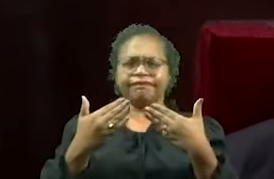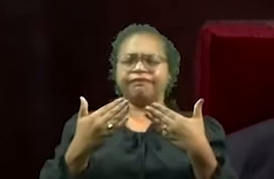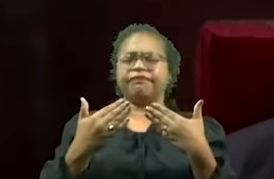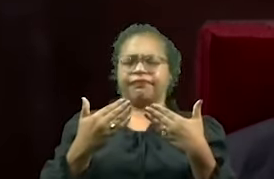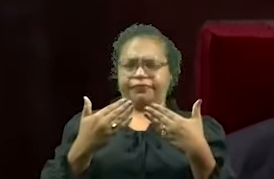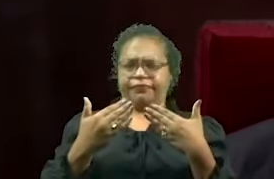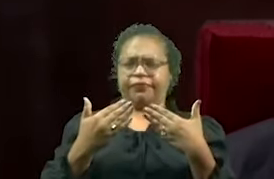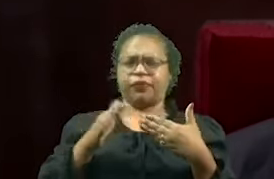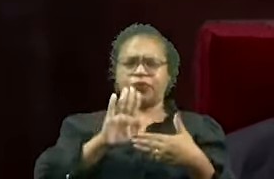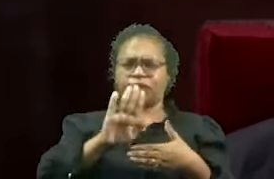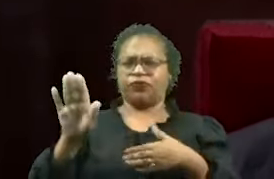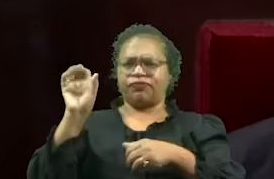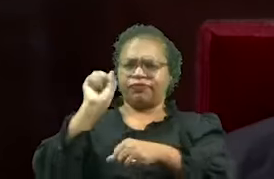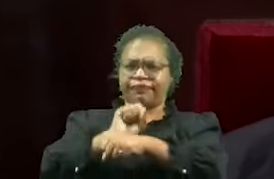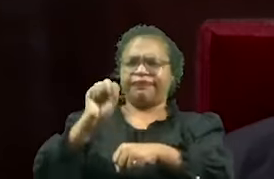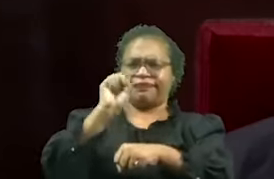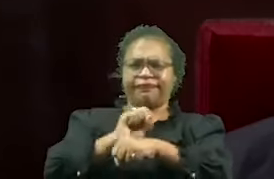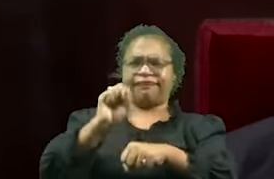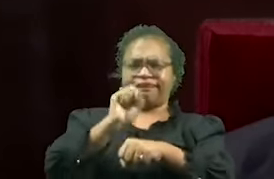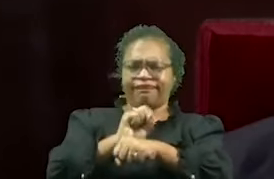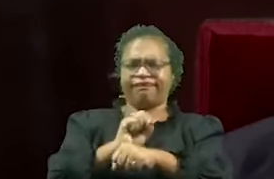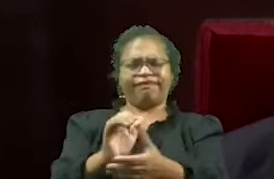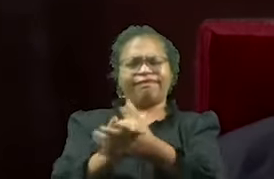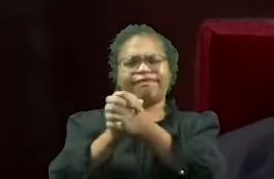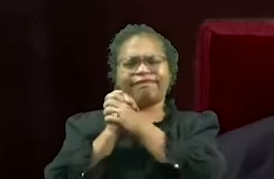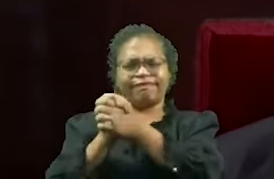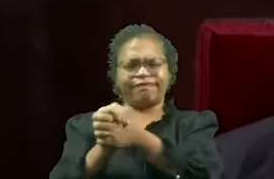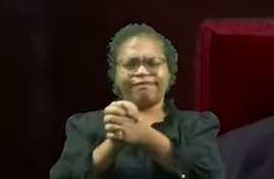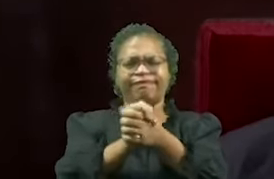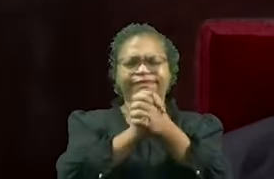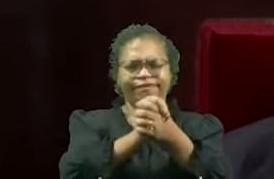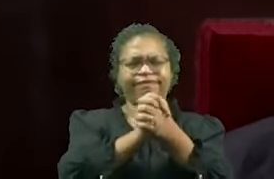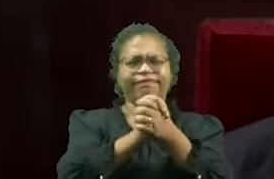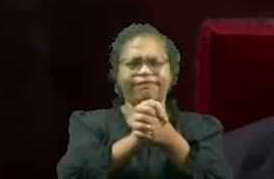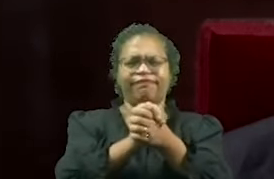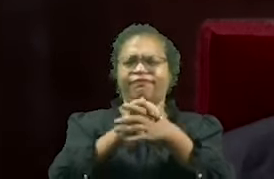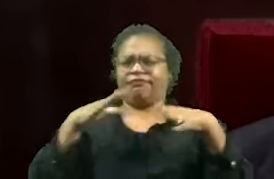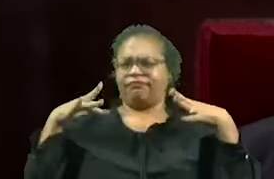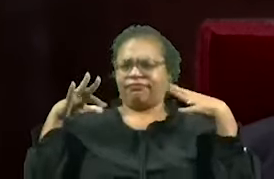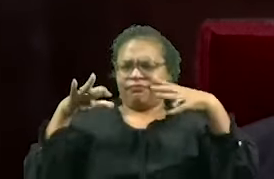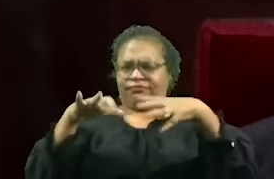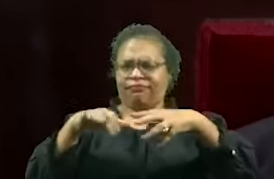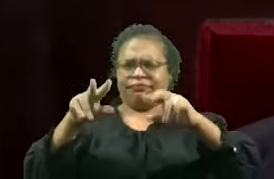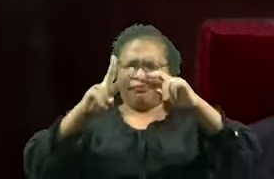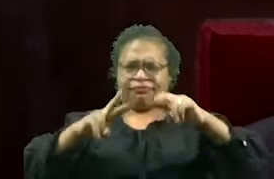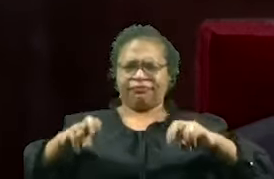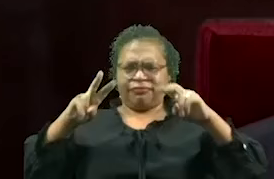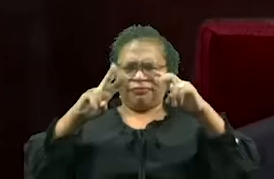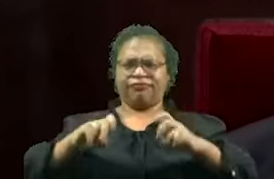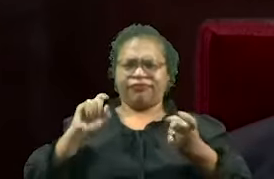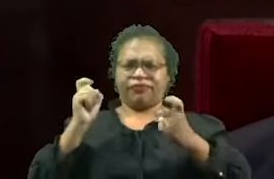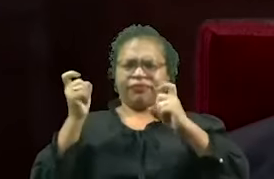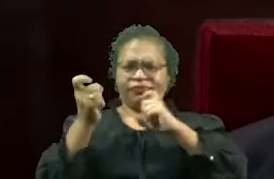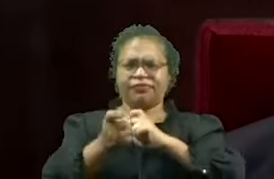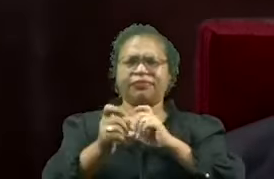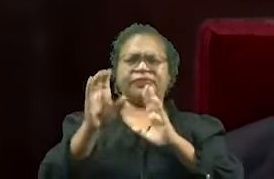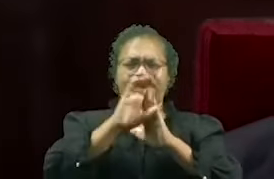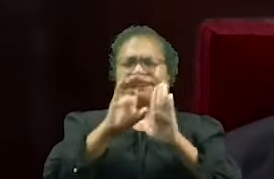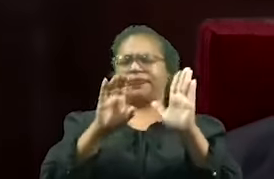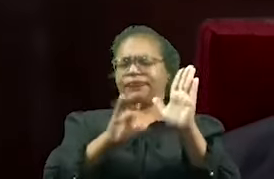tiempo y felicitarles por el éxito Con el que han completado los trabajos de la asamblea revisora así como los ciudadanos que se